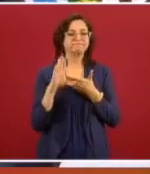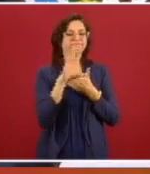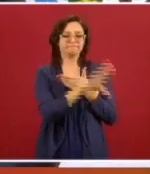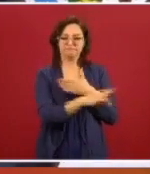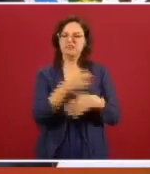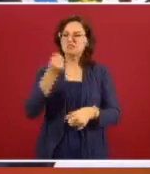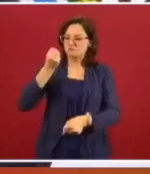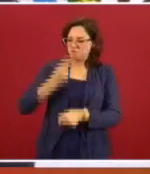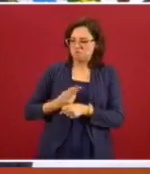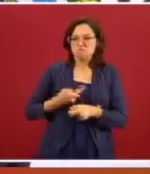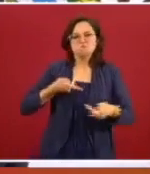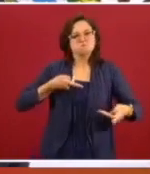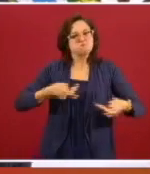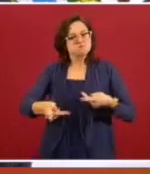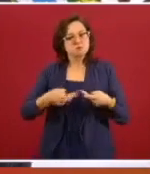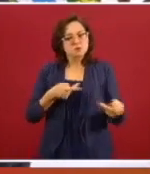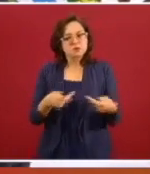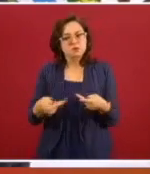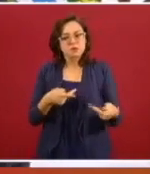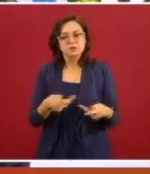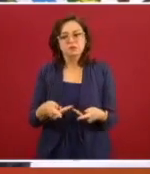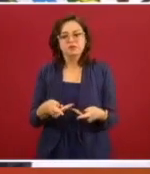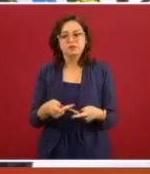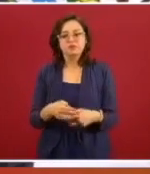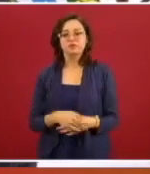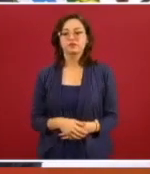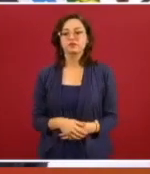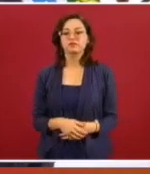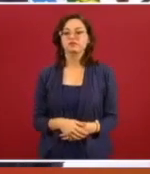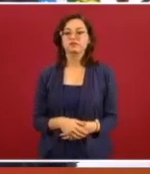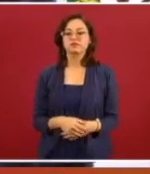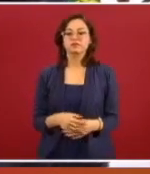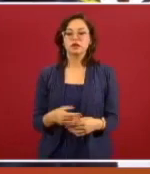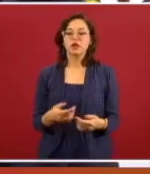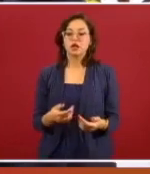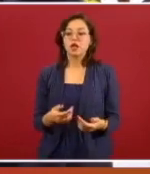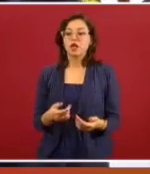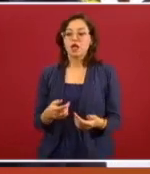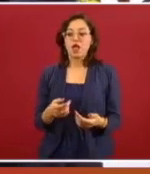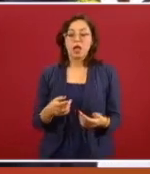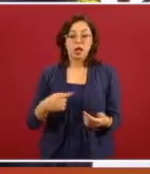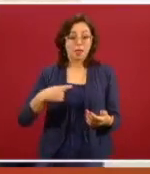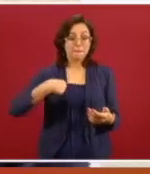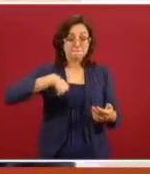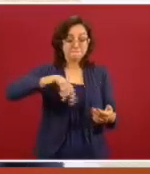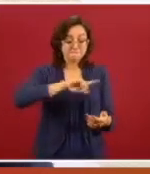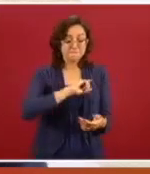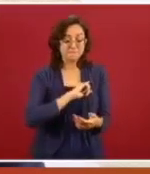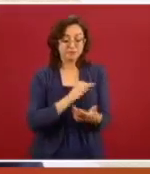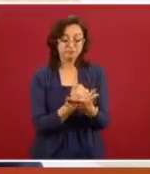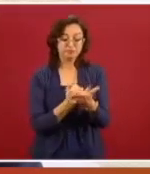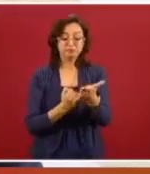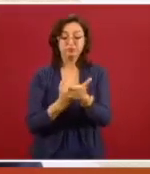Desde el primer momento tomamos la decisión de